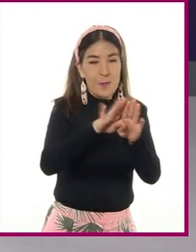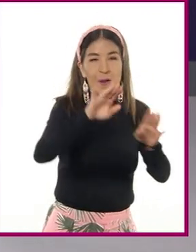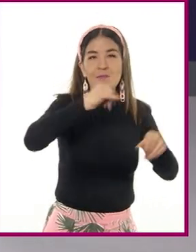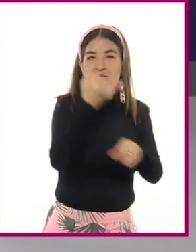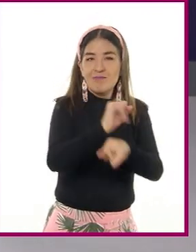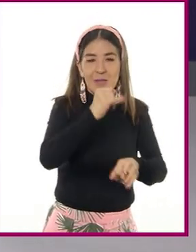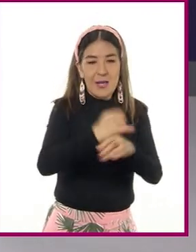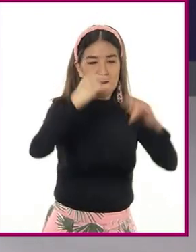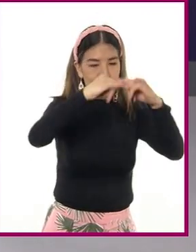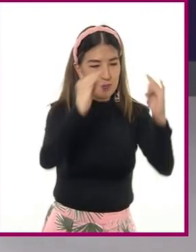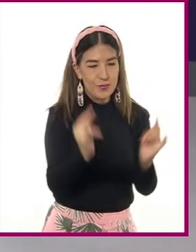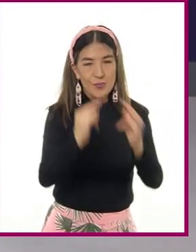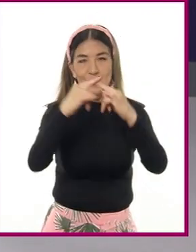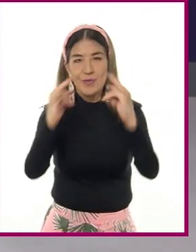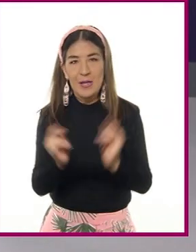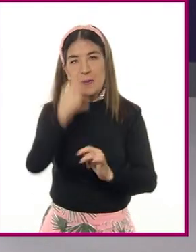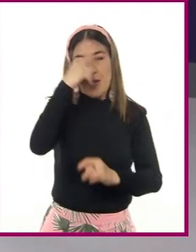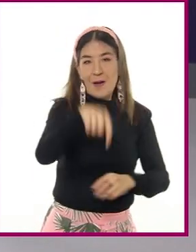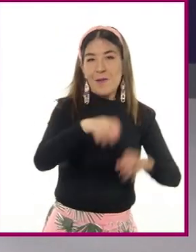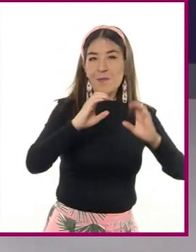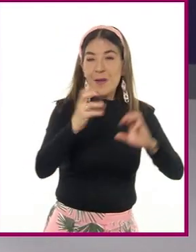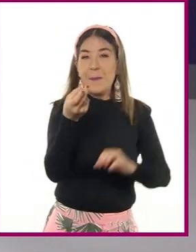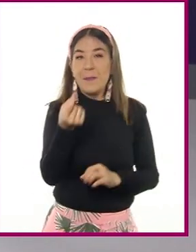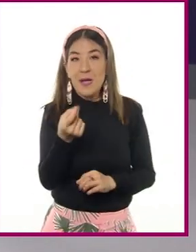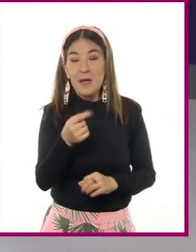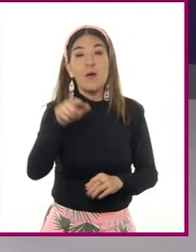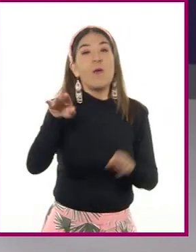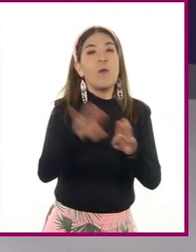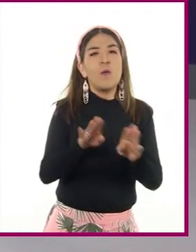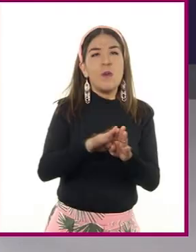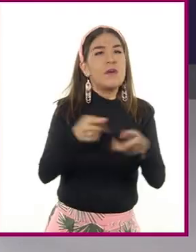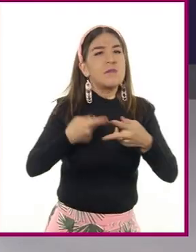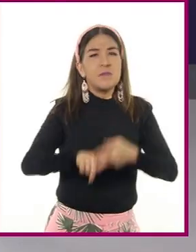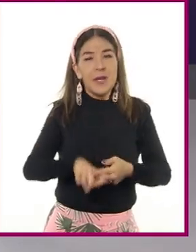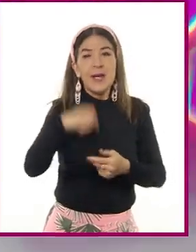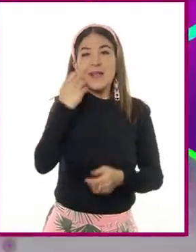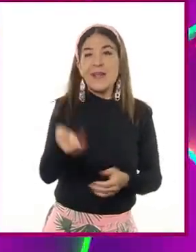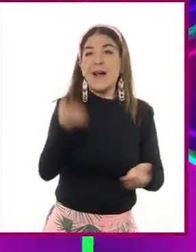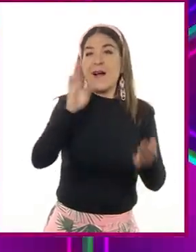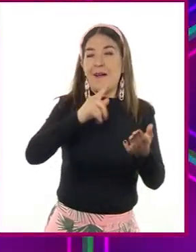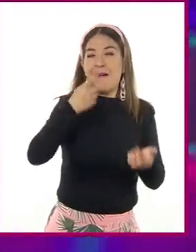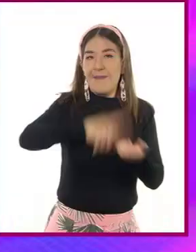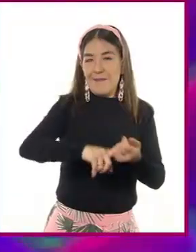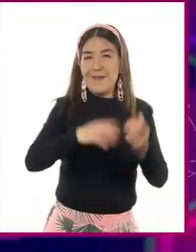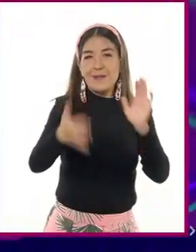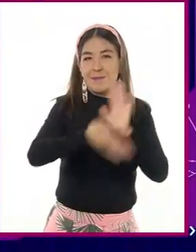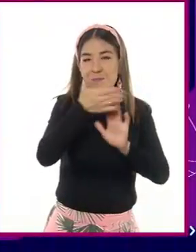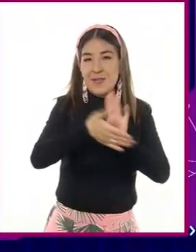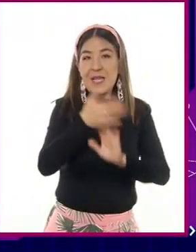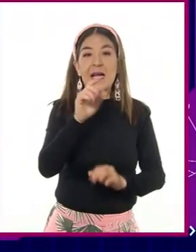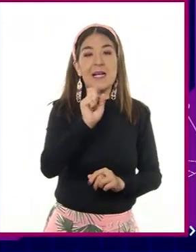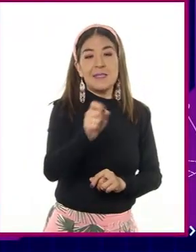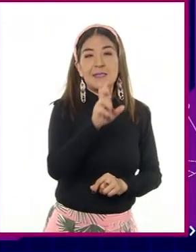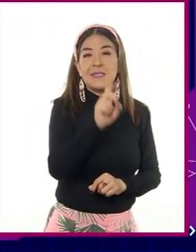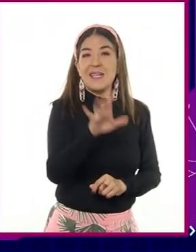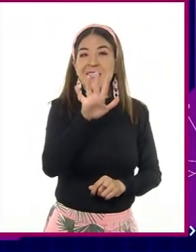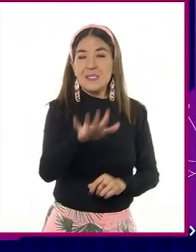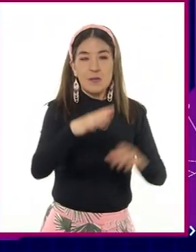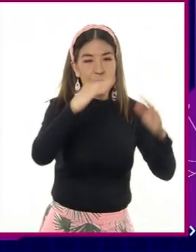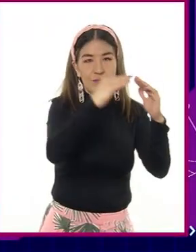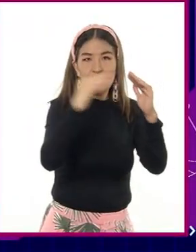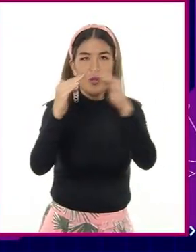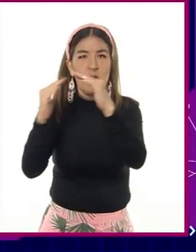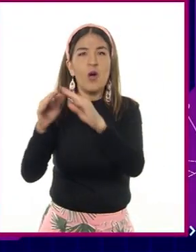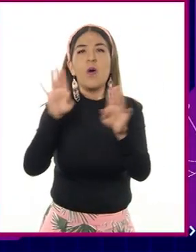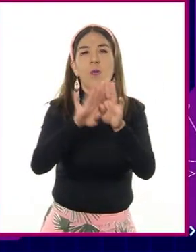otra para alojar a los caninos. De inicio quiere construir 35 casitas, La estructura de las casas será de